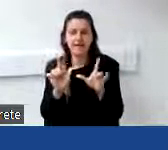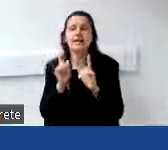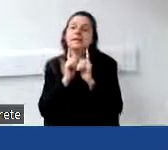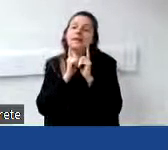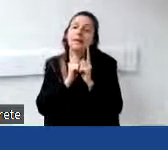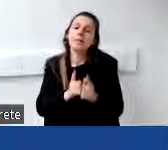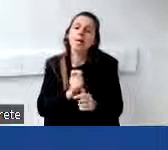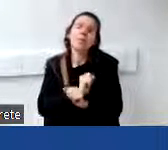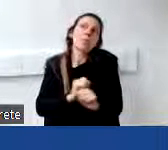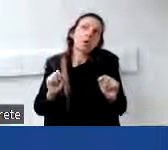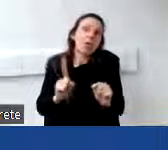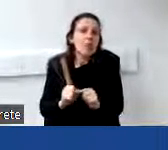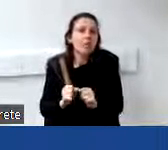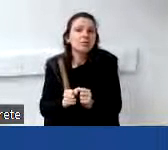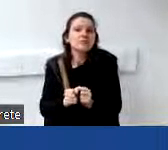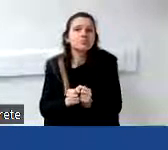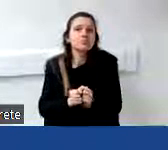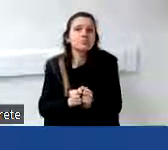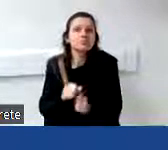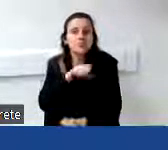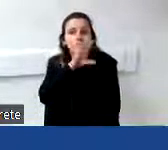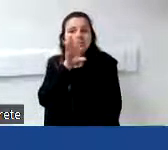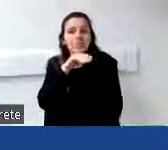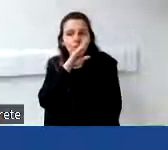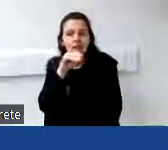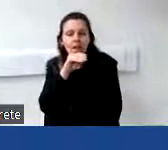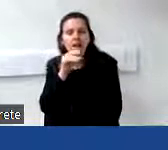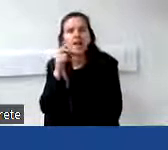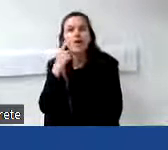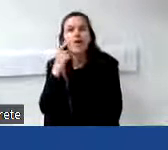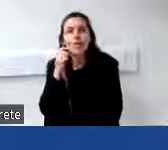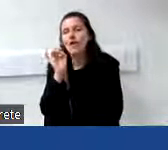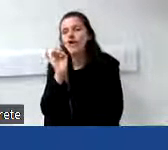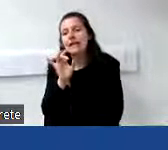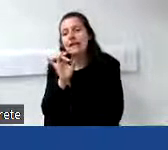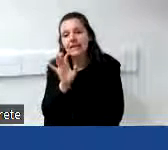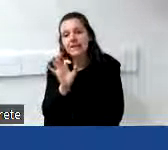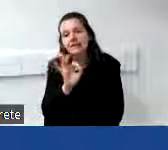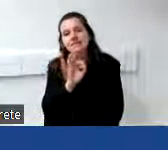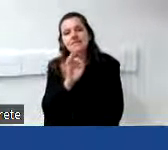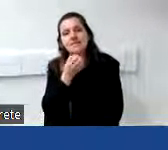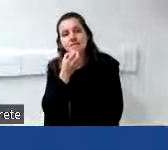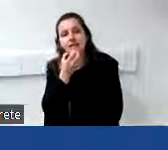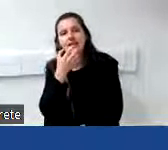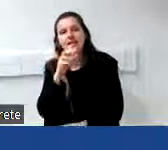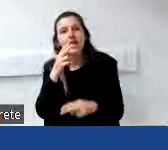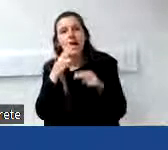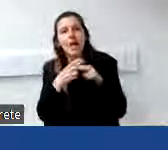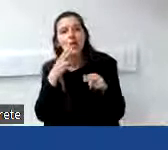decir número 15 y nombrar nombre y apellido, o, bueno, de lo contrario, si no lo sabemos, persona